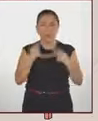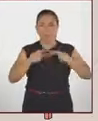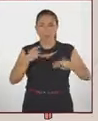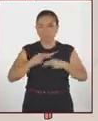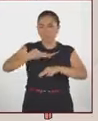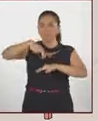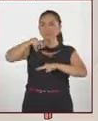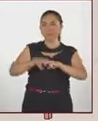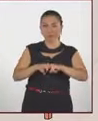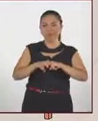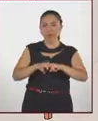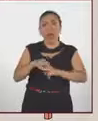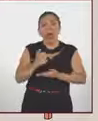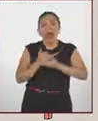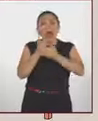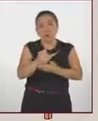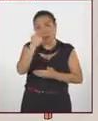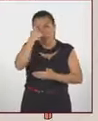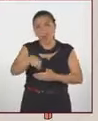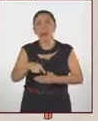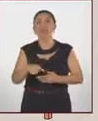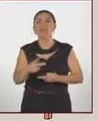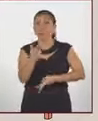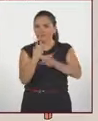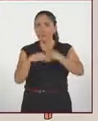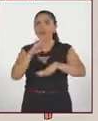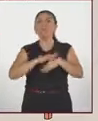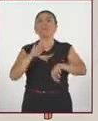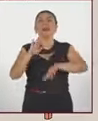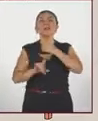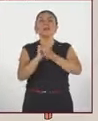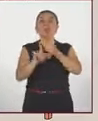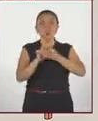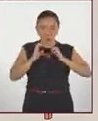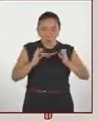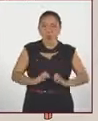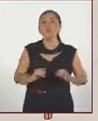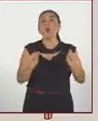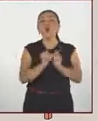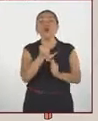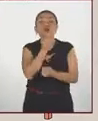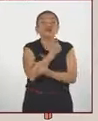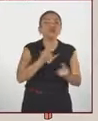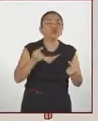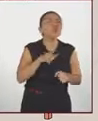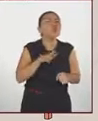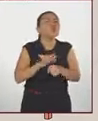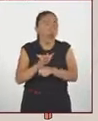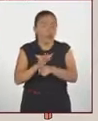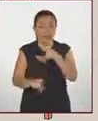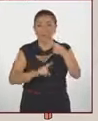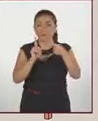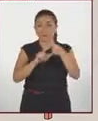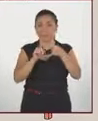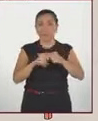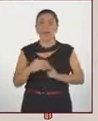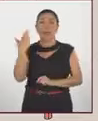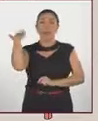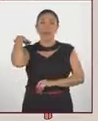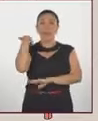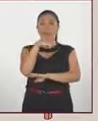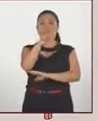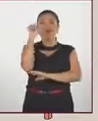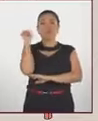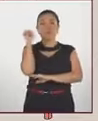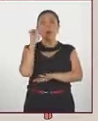sentado, contribuye al desarrollo de problemas ortopédicos en niñas y niños? Inciso A, espalda recta y